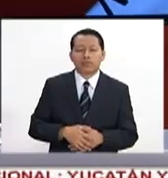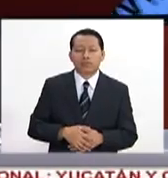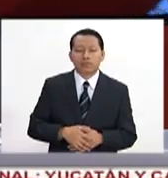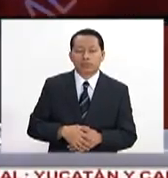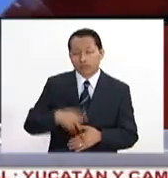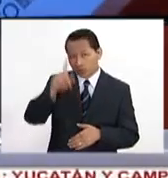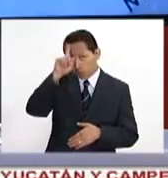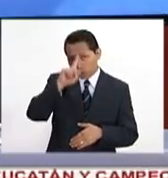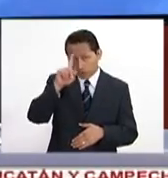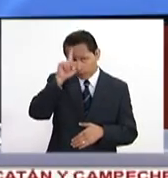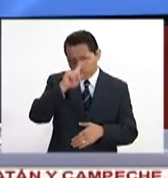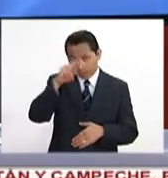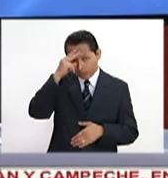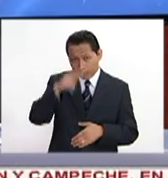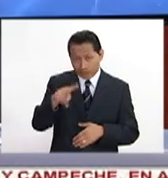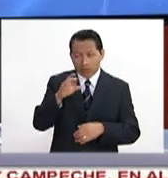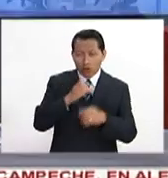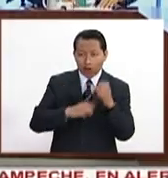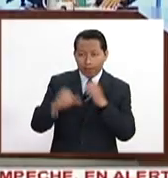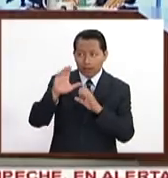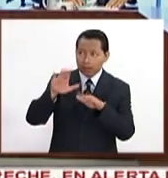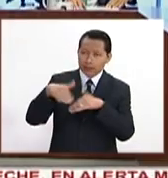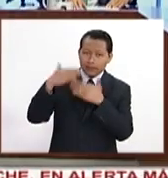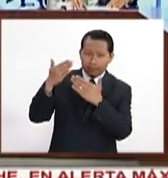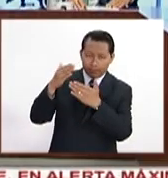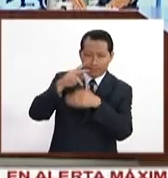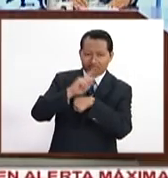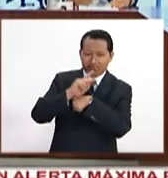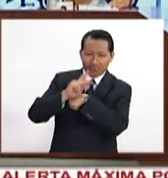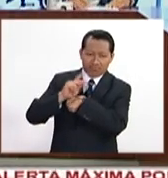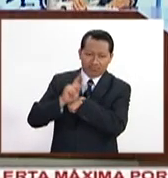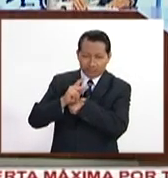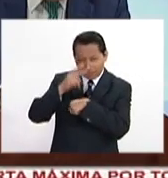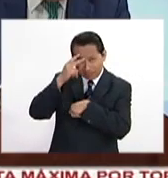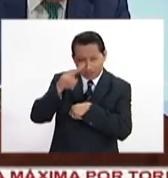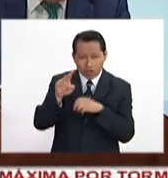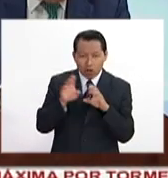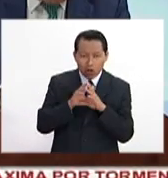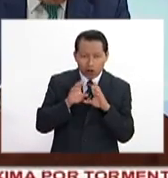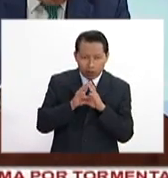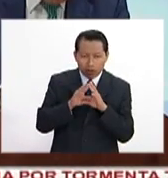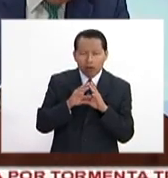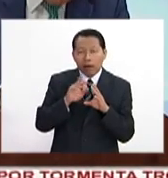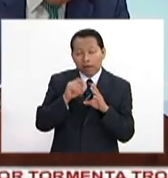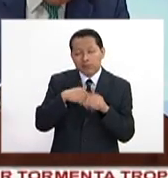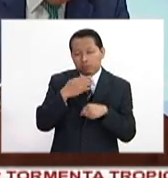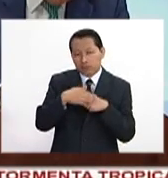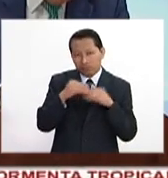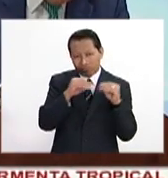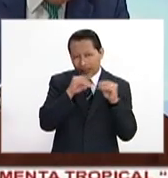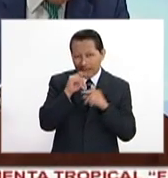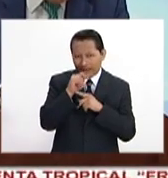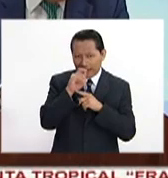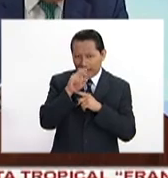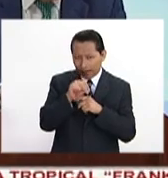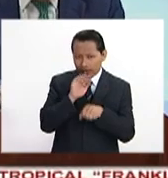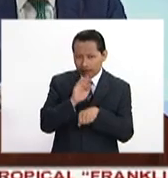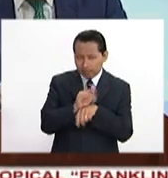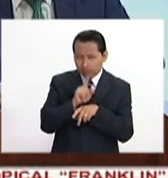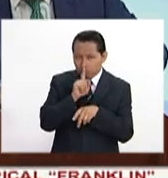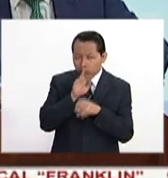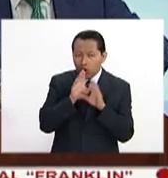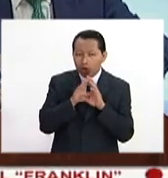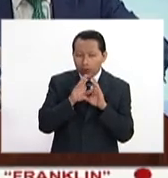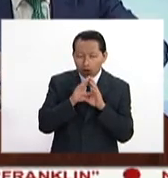El Consejo Mexicano de Comercio Exterior descartó que México juegue un papel defensivo en la renegociación del Telecán. Fernando Ruiz, director general